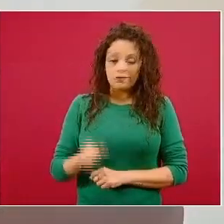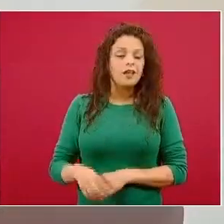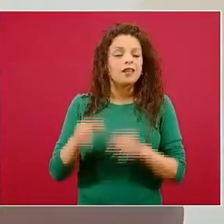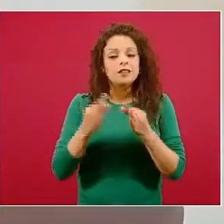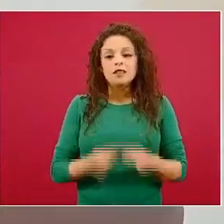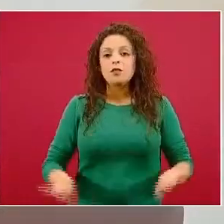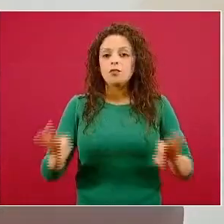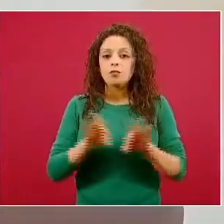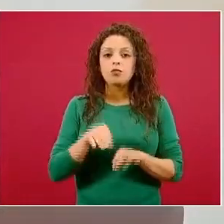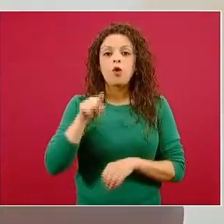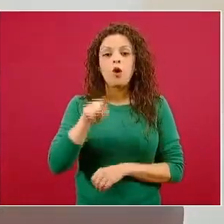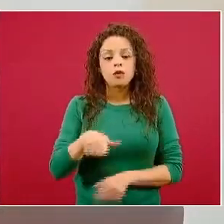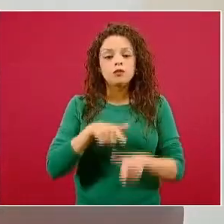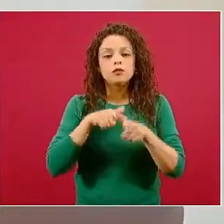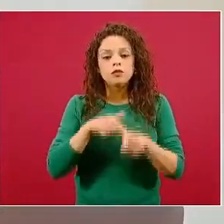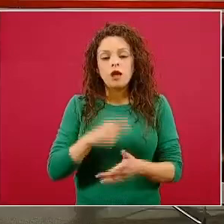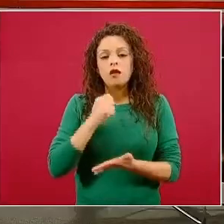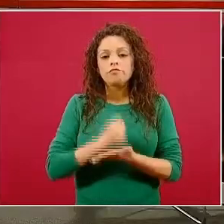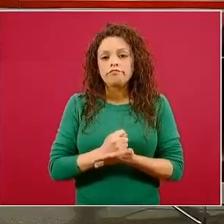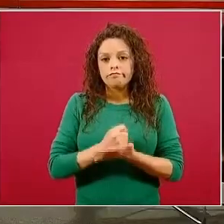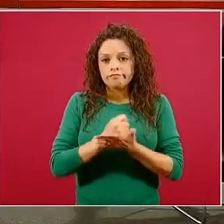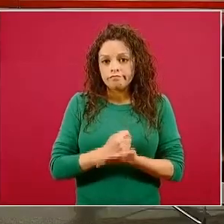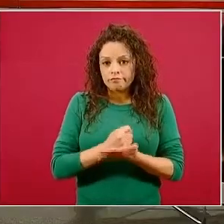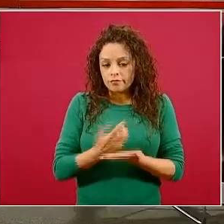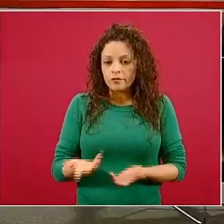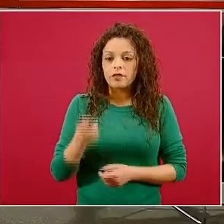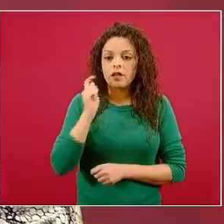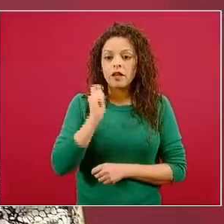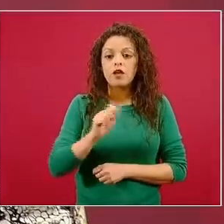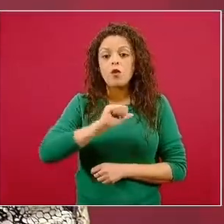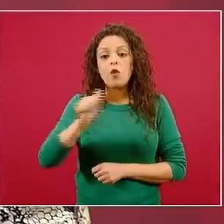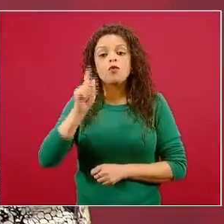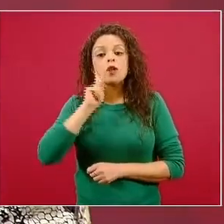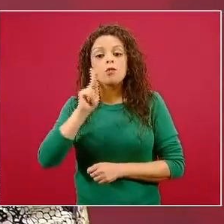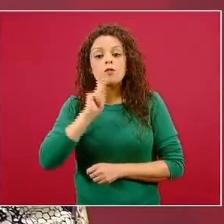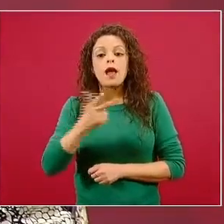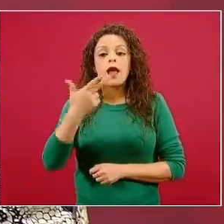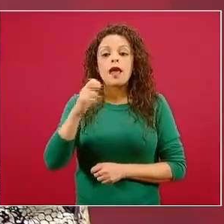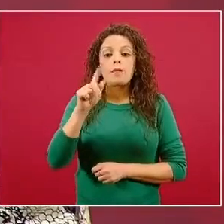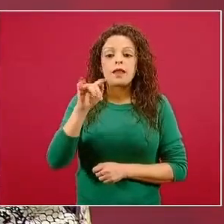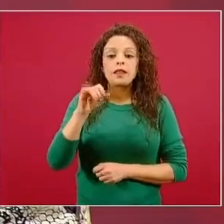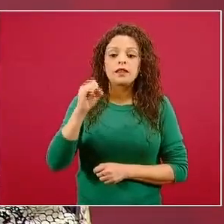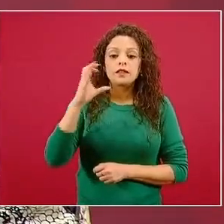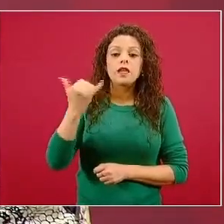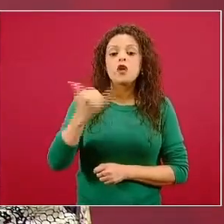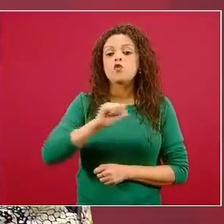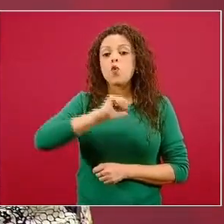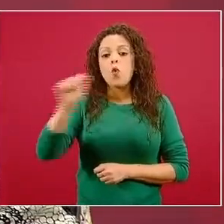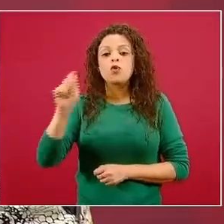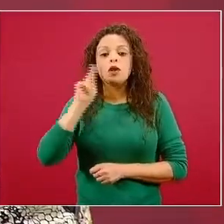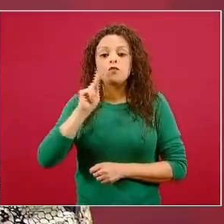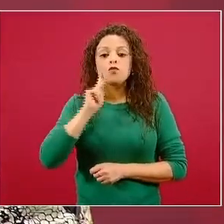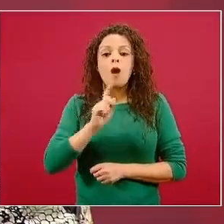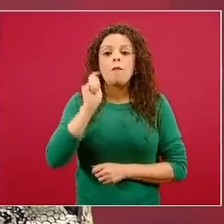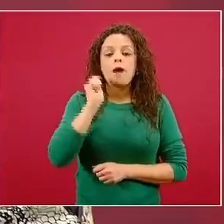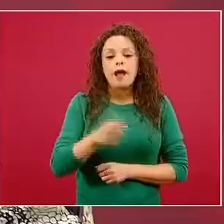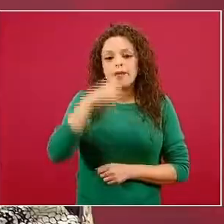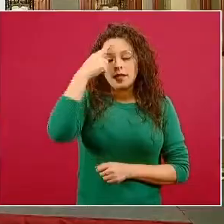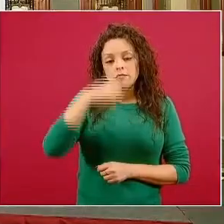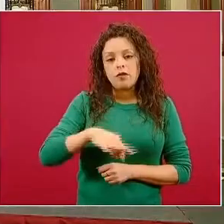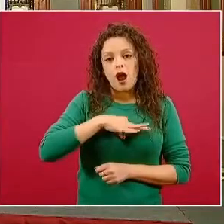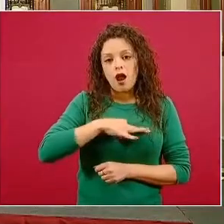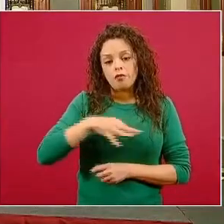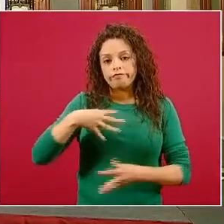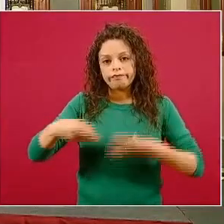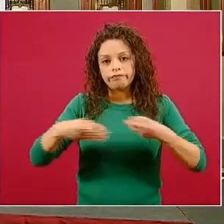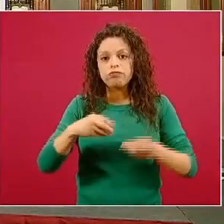próxima visita solicitar la prueba de hepatitis C y otras pruebas de infecciones de transmisión sexual, aplicarse la vacuna